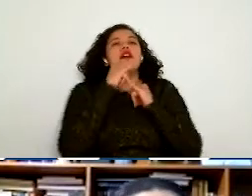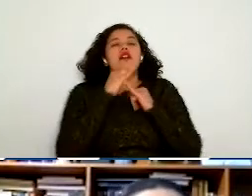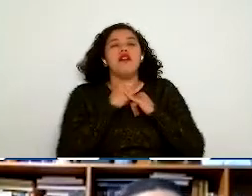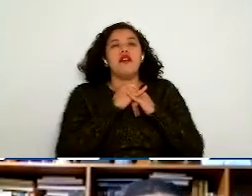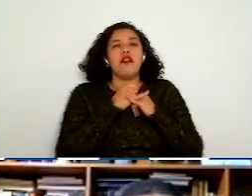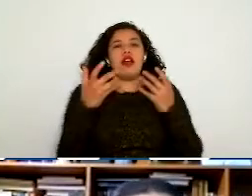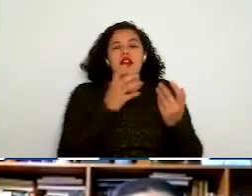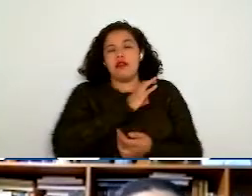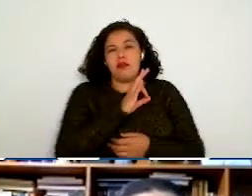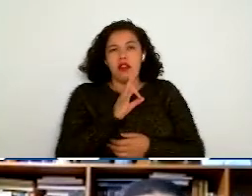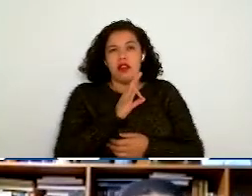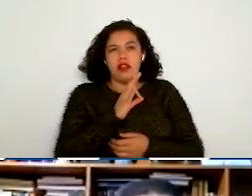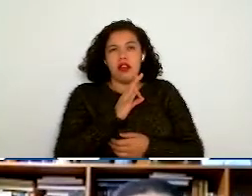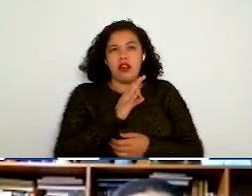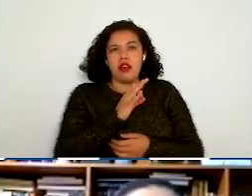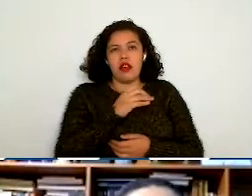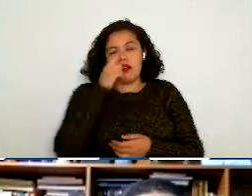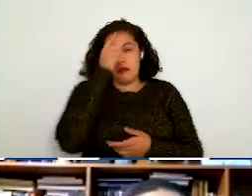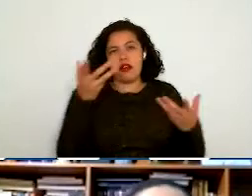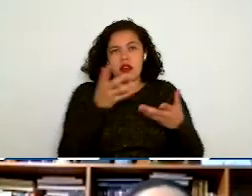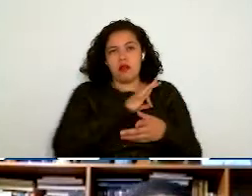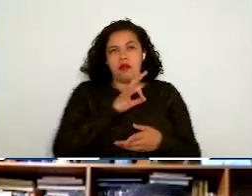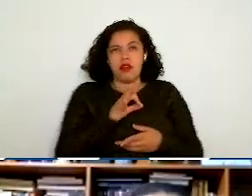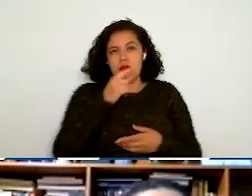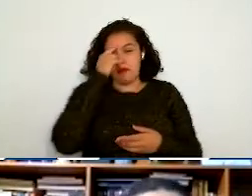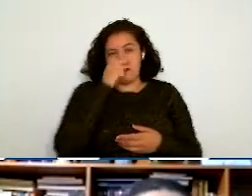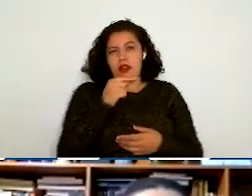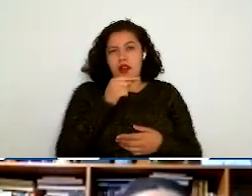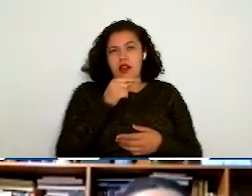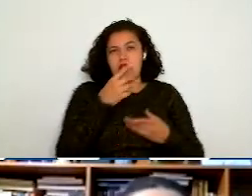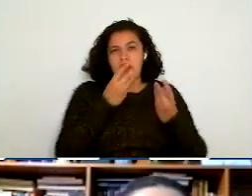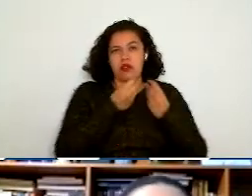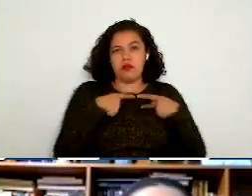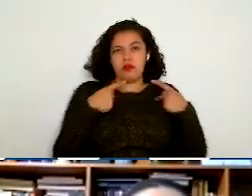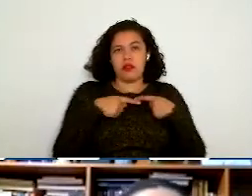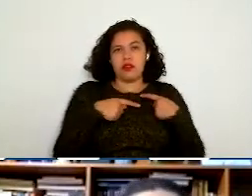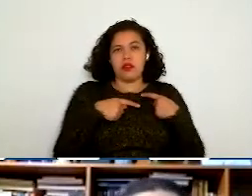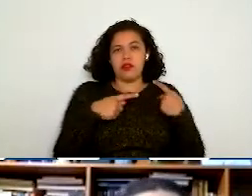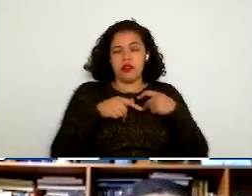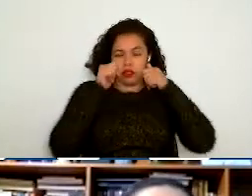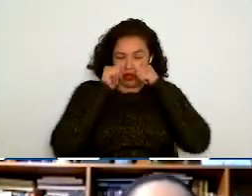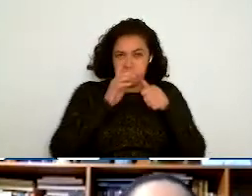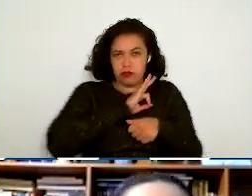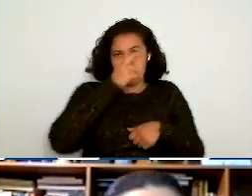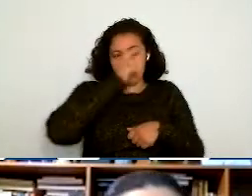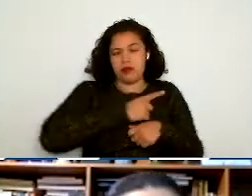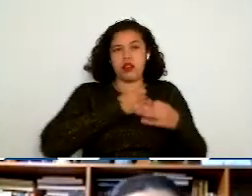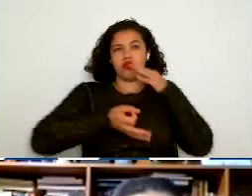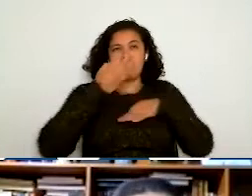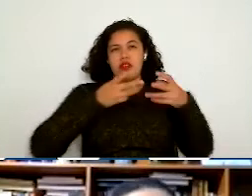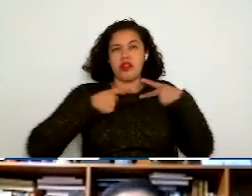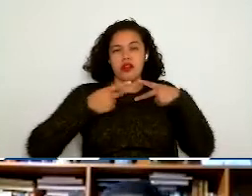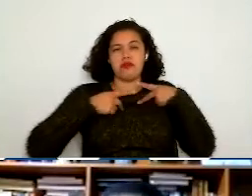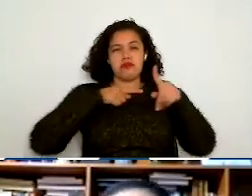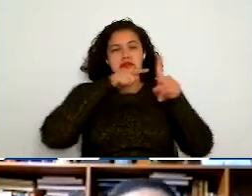Pueda generar, pueda ser efectivo para en conjunto con las personas se pueda dar la atención y se lleguen a los resultados